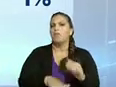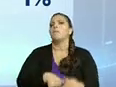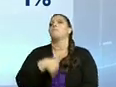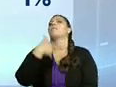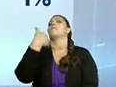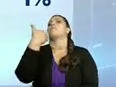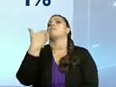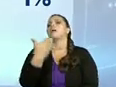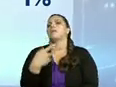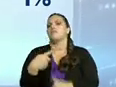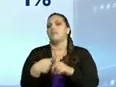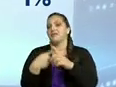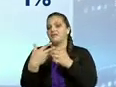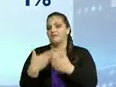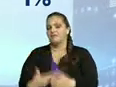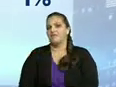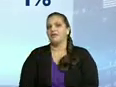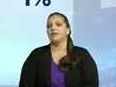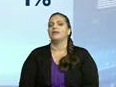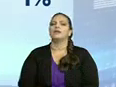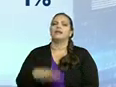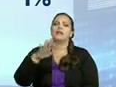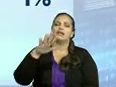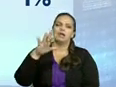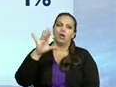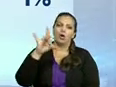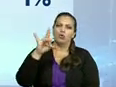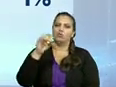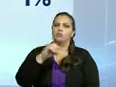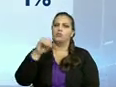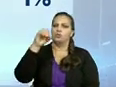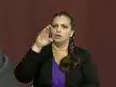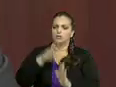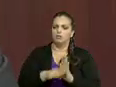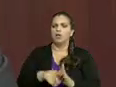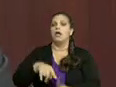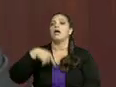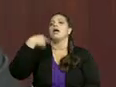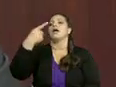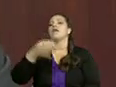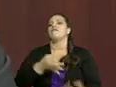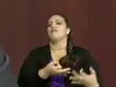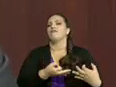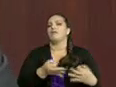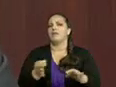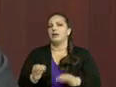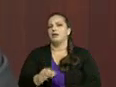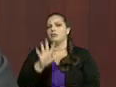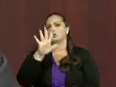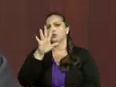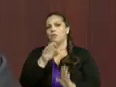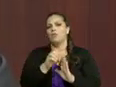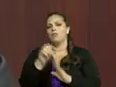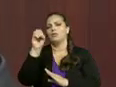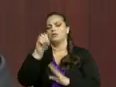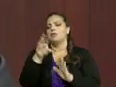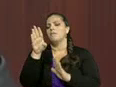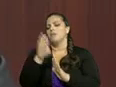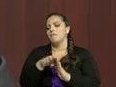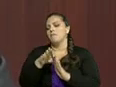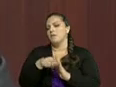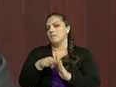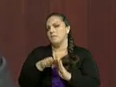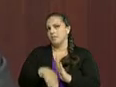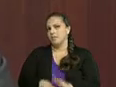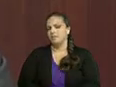sucesivamente hasta llegar a la segunda quincena de mayo con el 1% de descuento. Un horario de 7 de la mañana a 6 de la tarde de lunes a